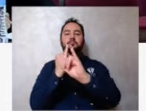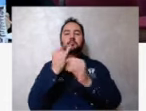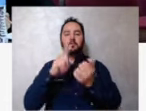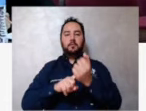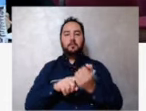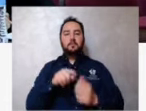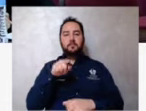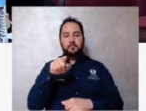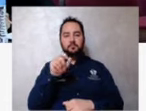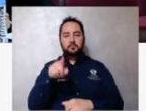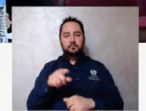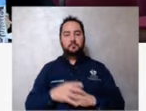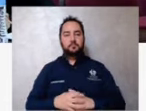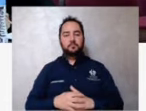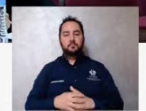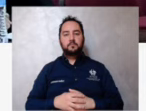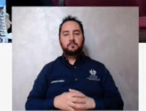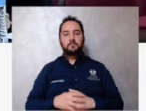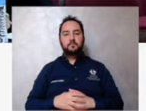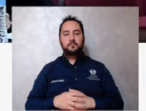este órgano jurisdiccional.